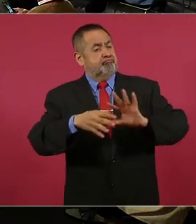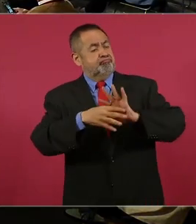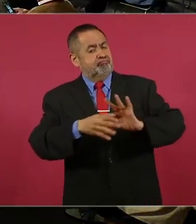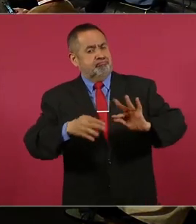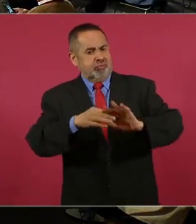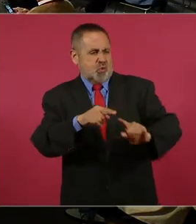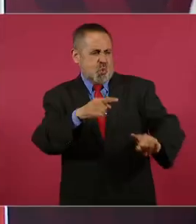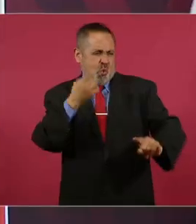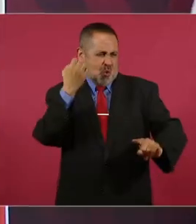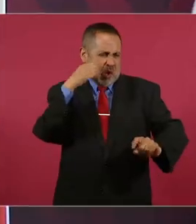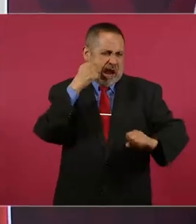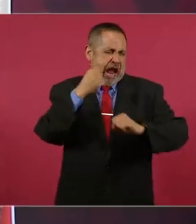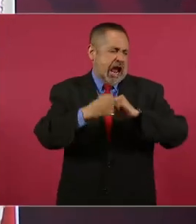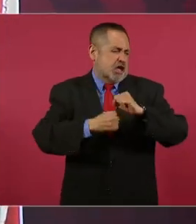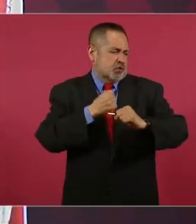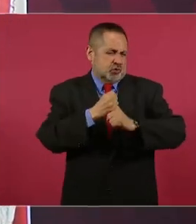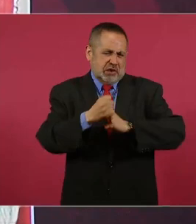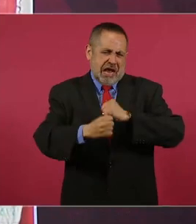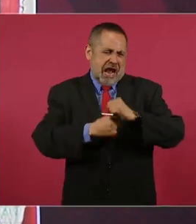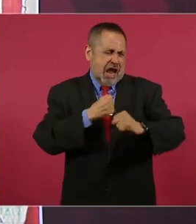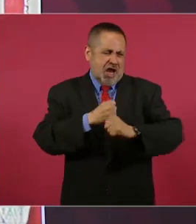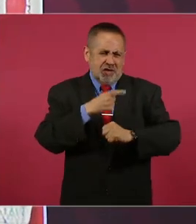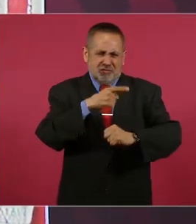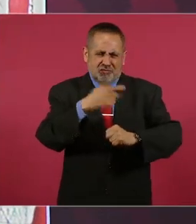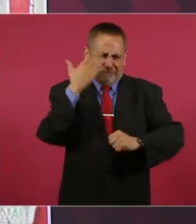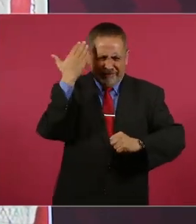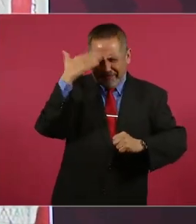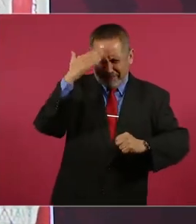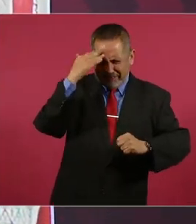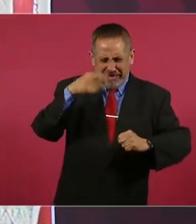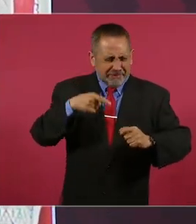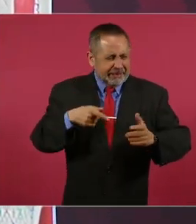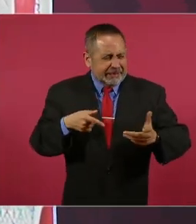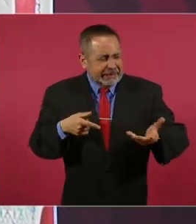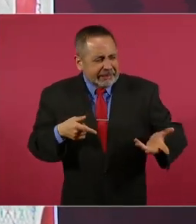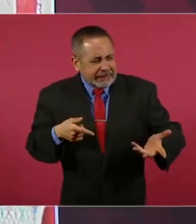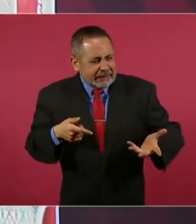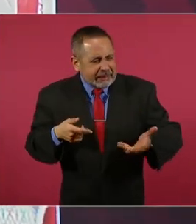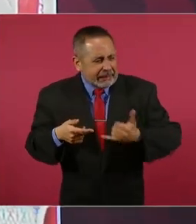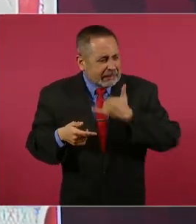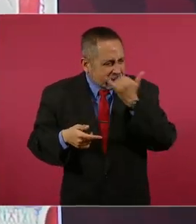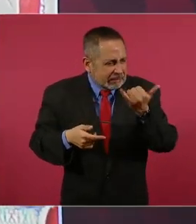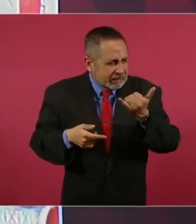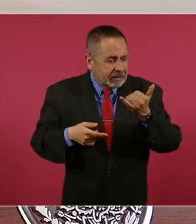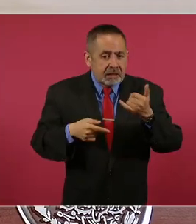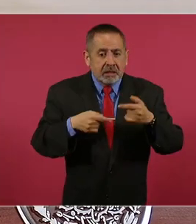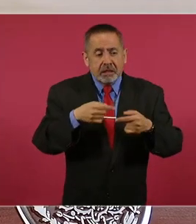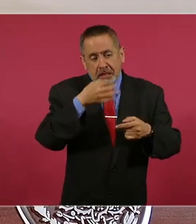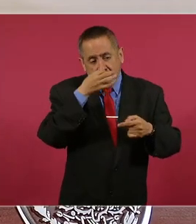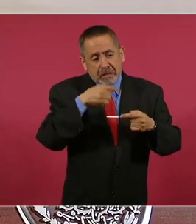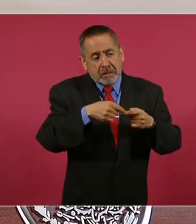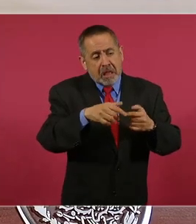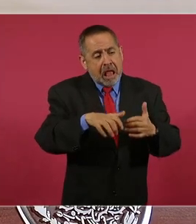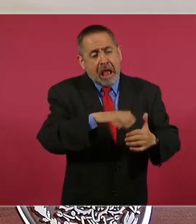con tantos años en el oficio va a tener un final